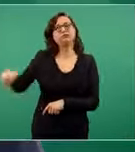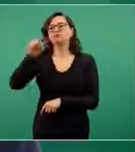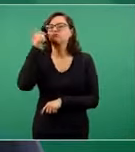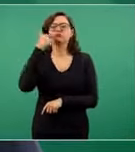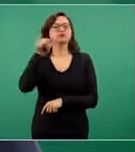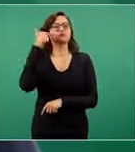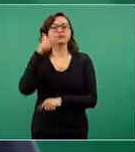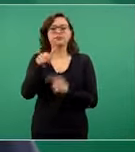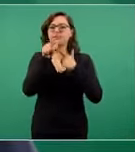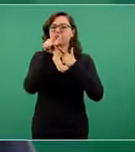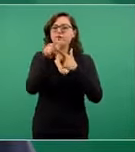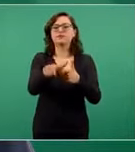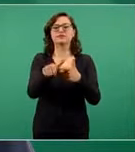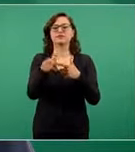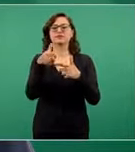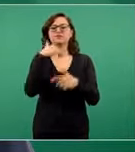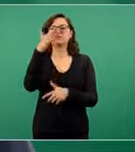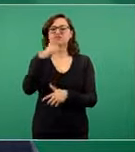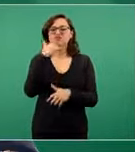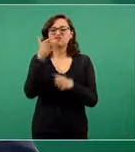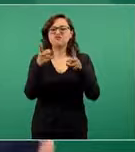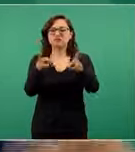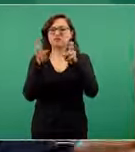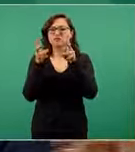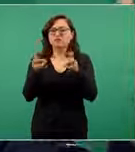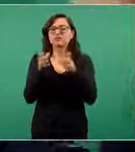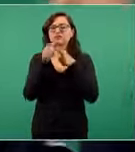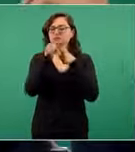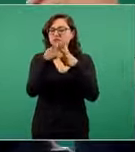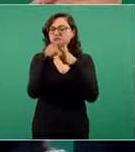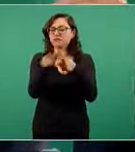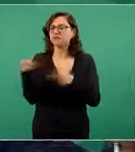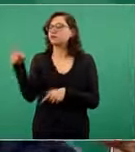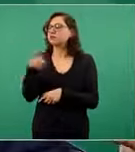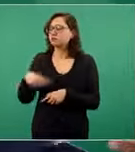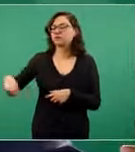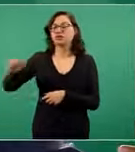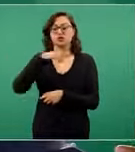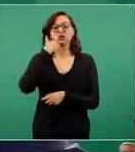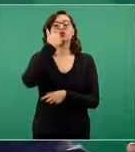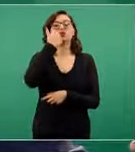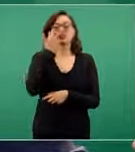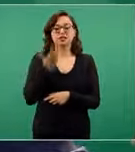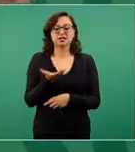de pillaje, que fue el que nos llevó